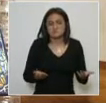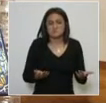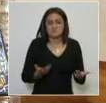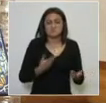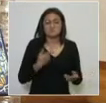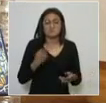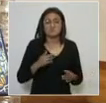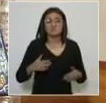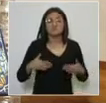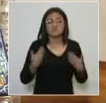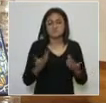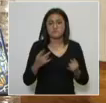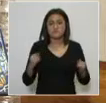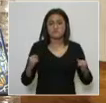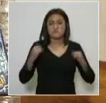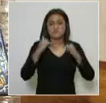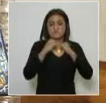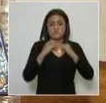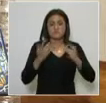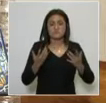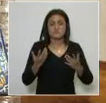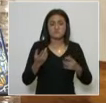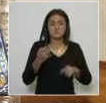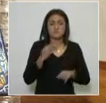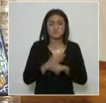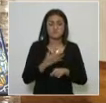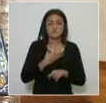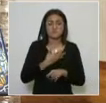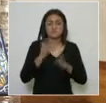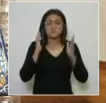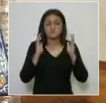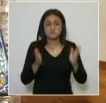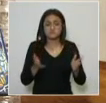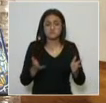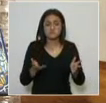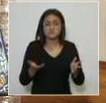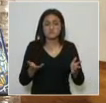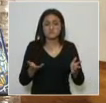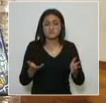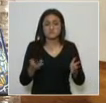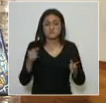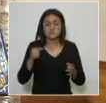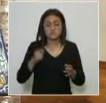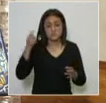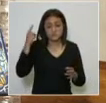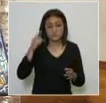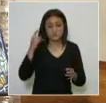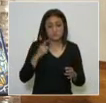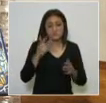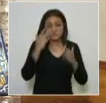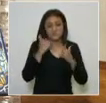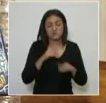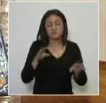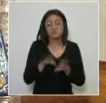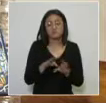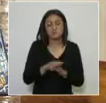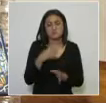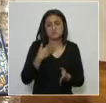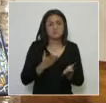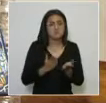Tengamos confianza en las instituciones que han acreditado que en Puebla no hay